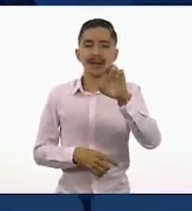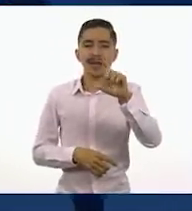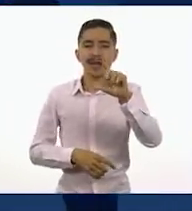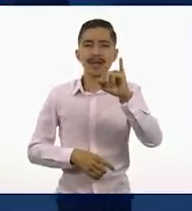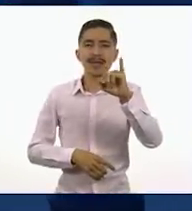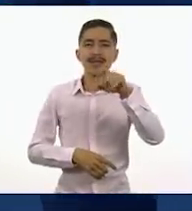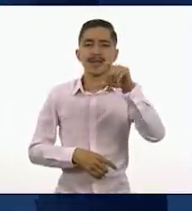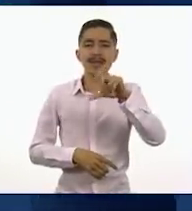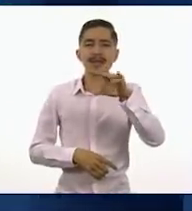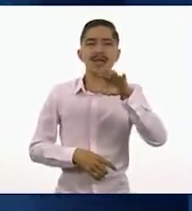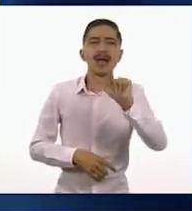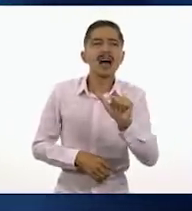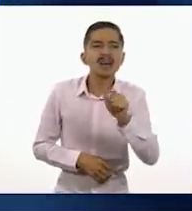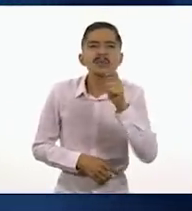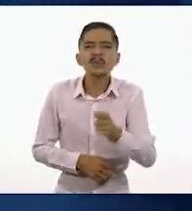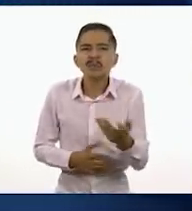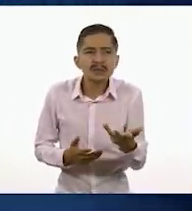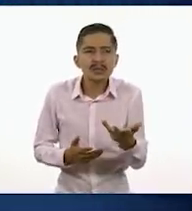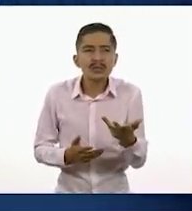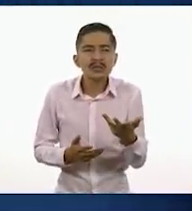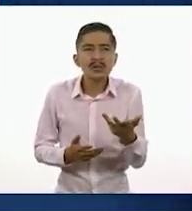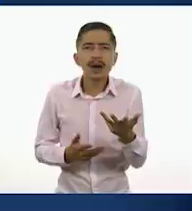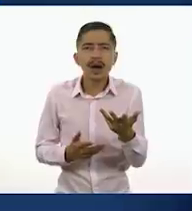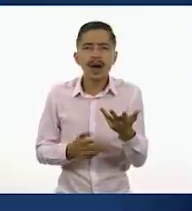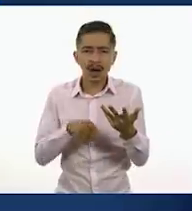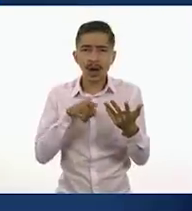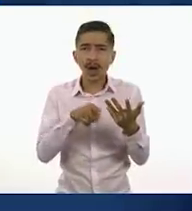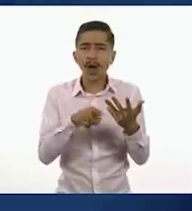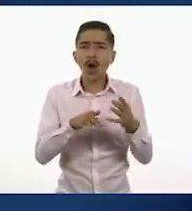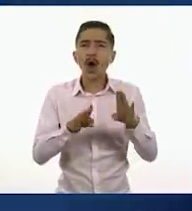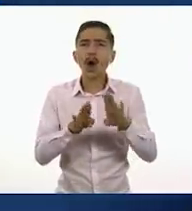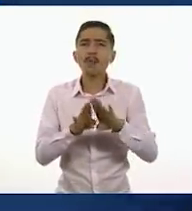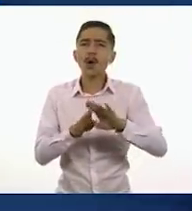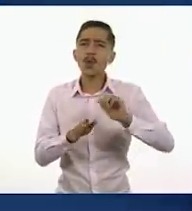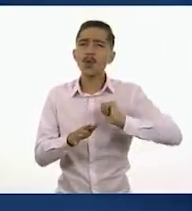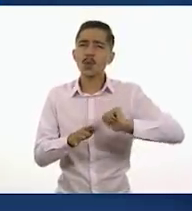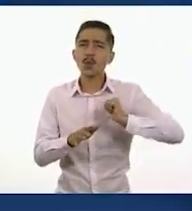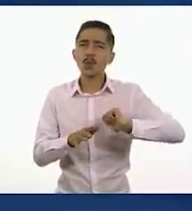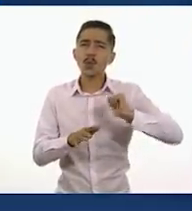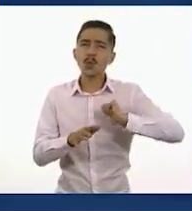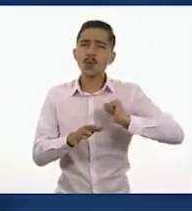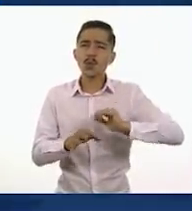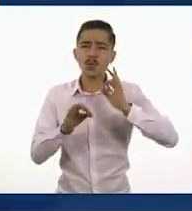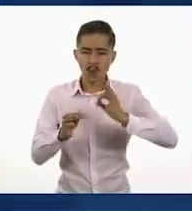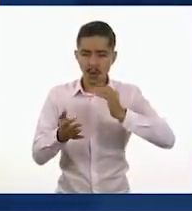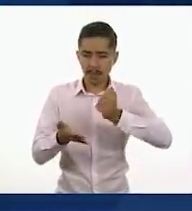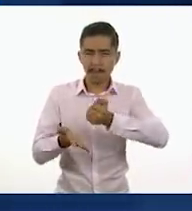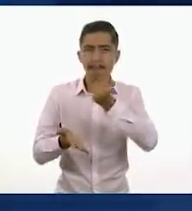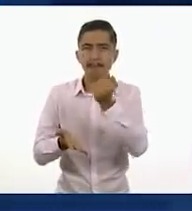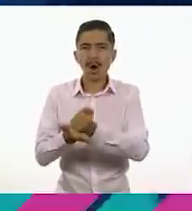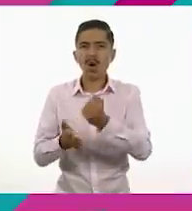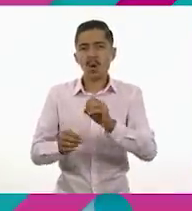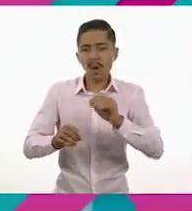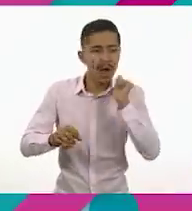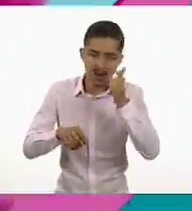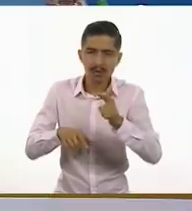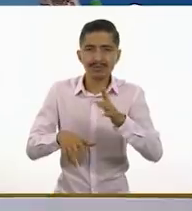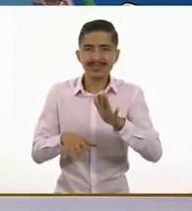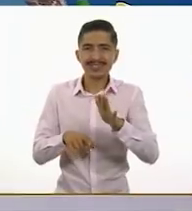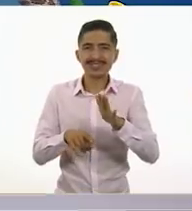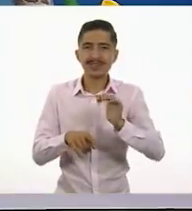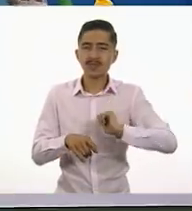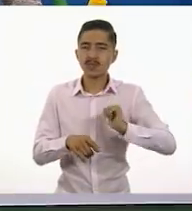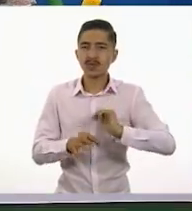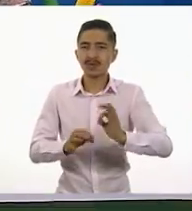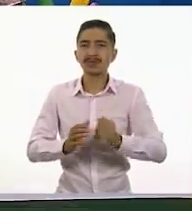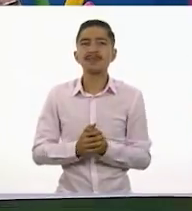decir qué es una reliquia? Es un vestigio o huella de cosas pasadas. Perfecto. Ahora, María, si no es